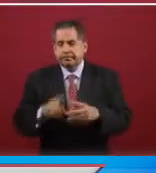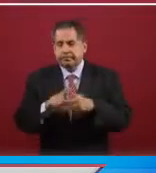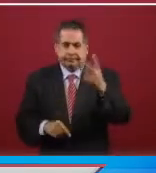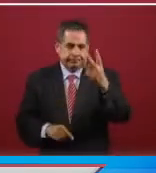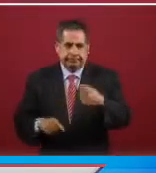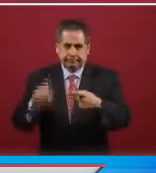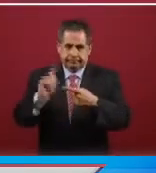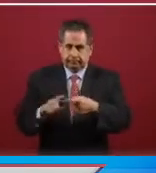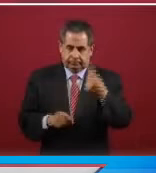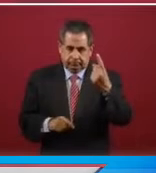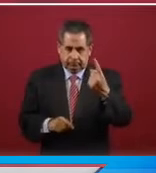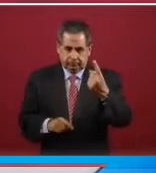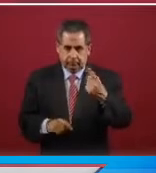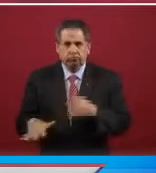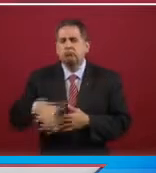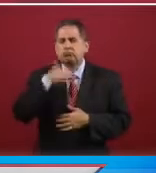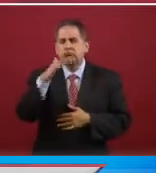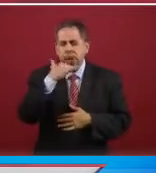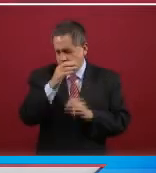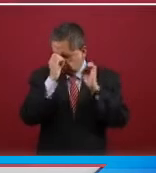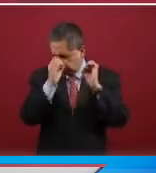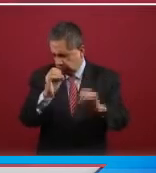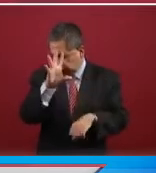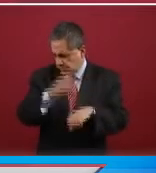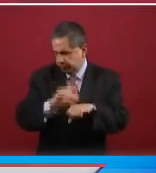Estafa maestra. Cero corrupción.